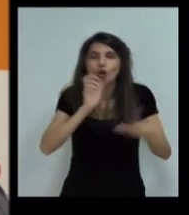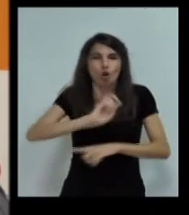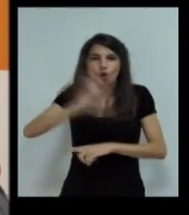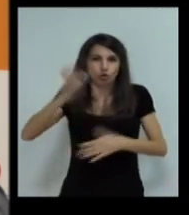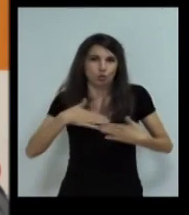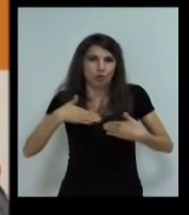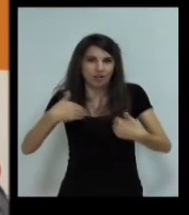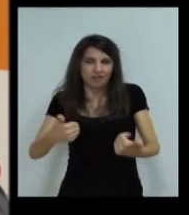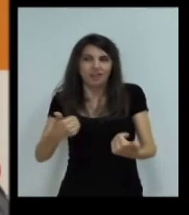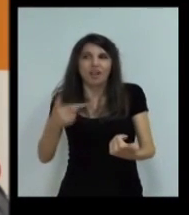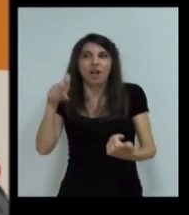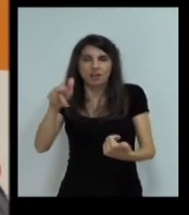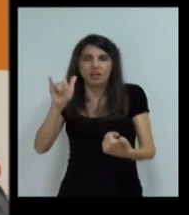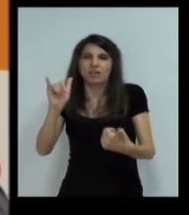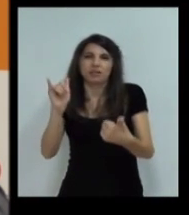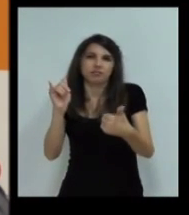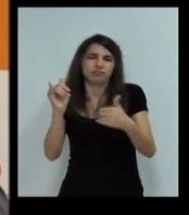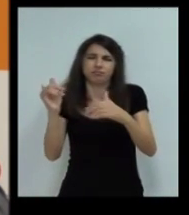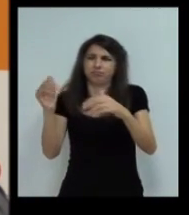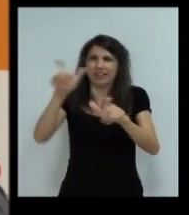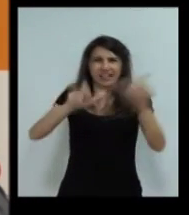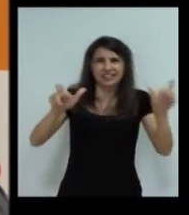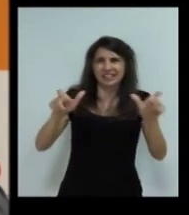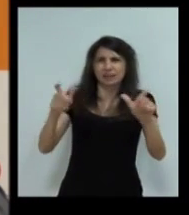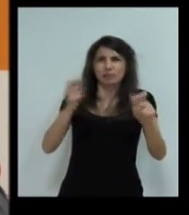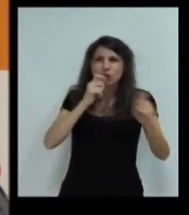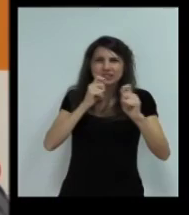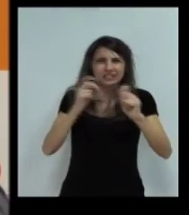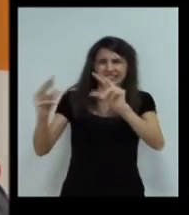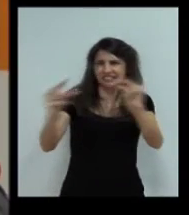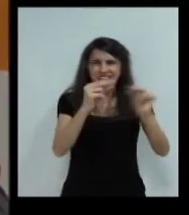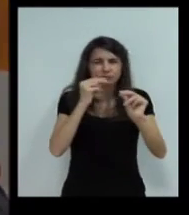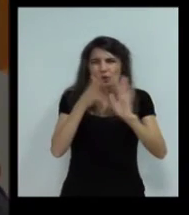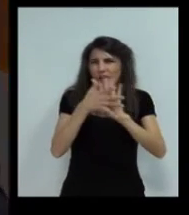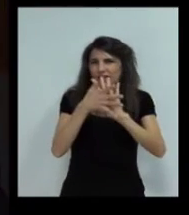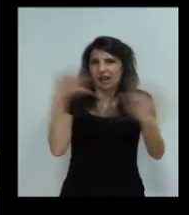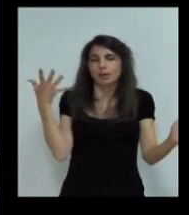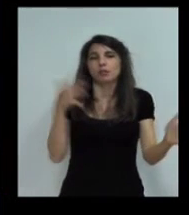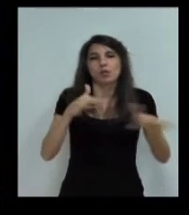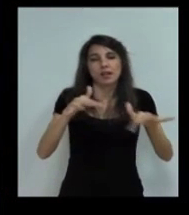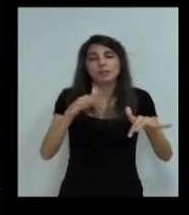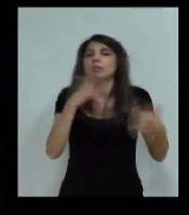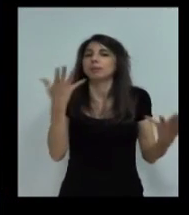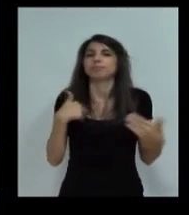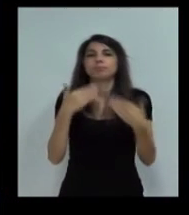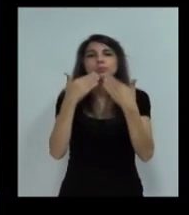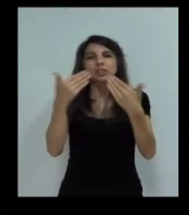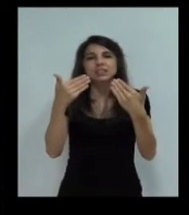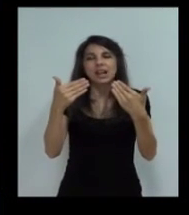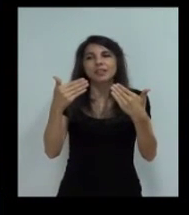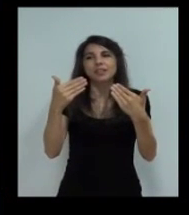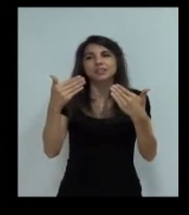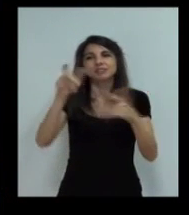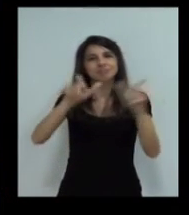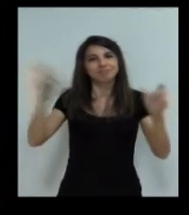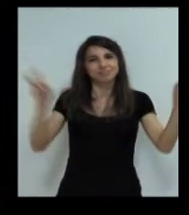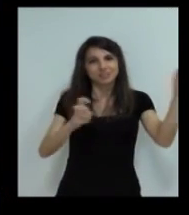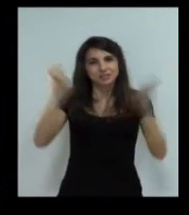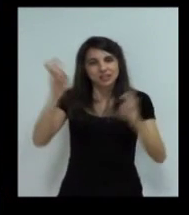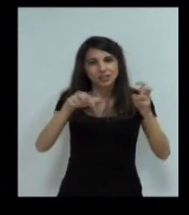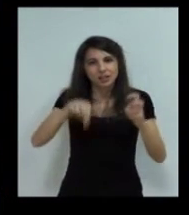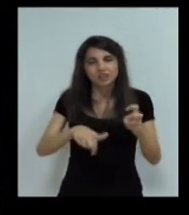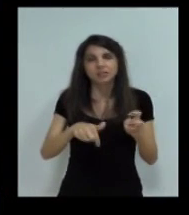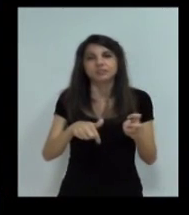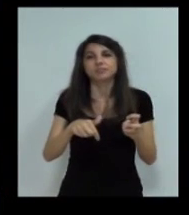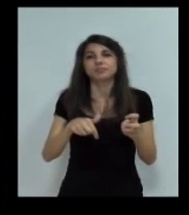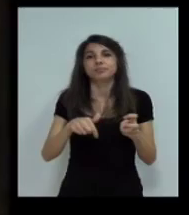muchos interlocutores y rápidos y dinámicos, ¿no? Muchísimas gracias a todos los que habéis estado en la mesa, a